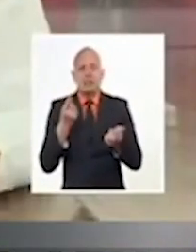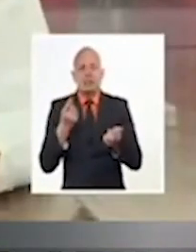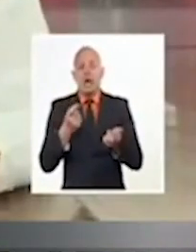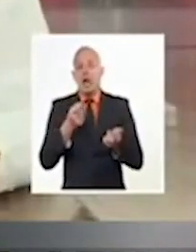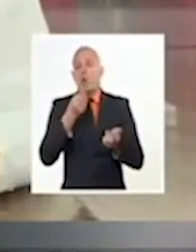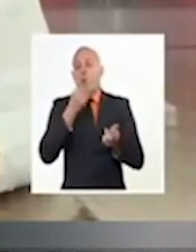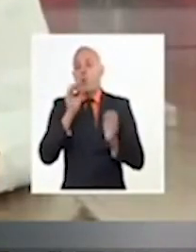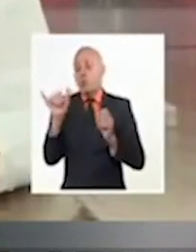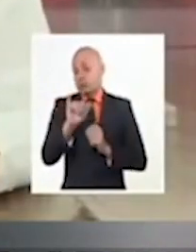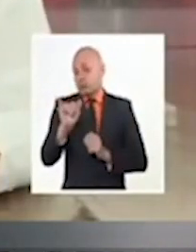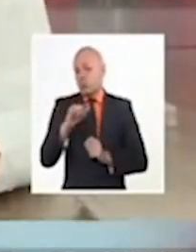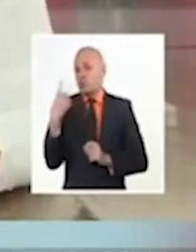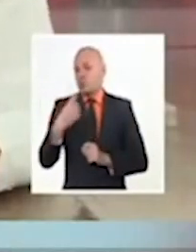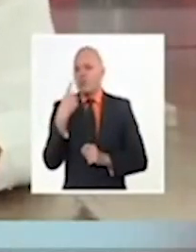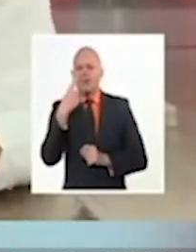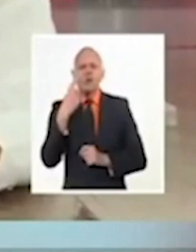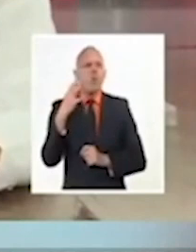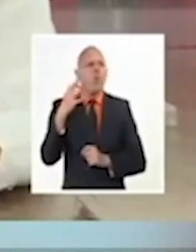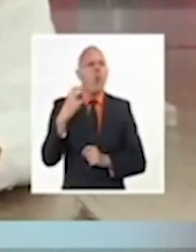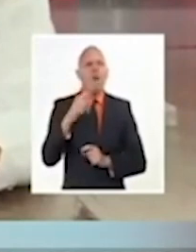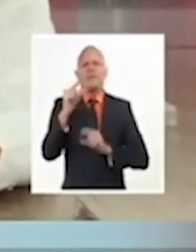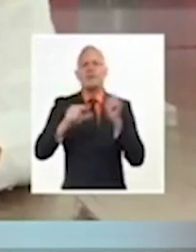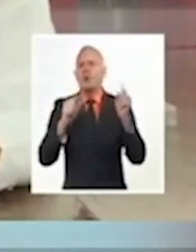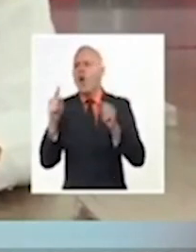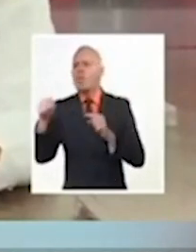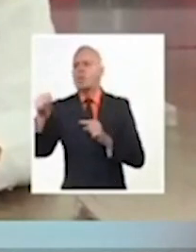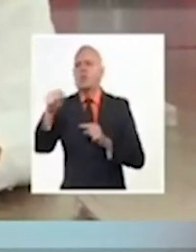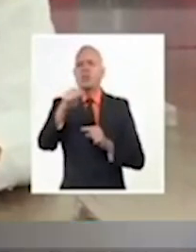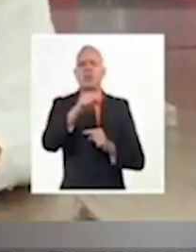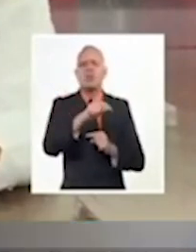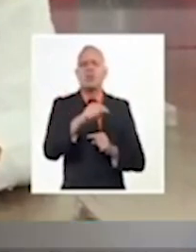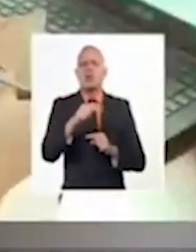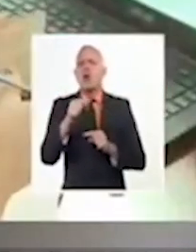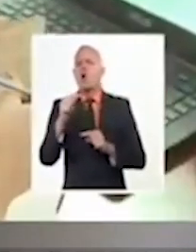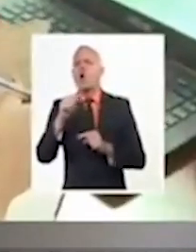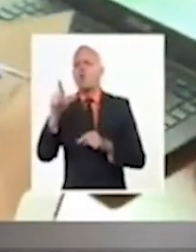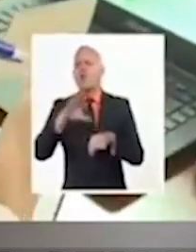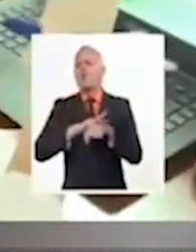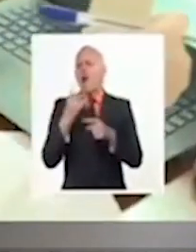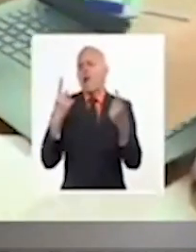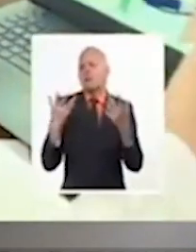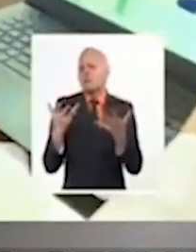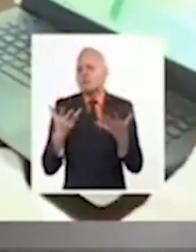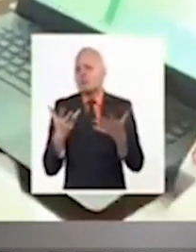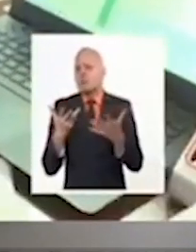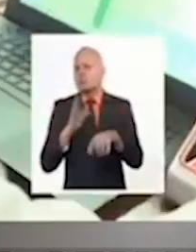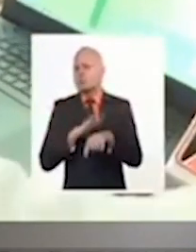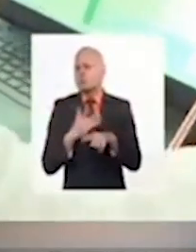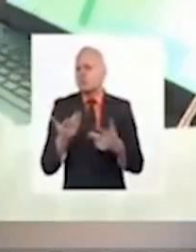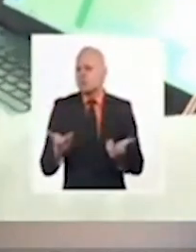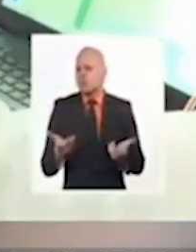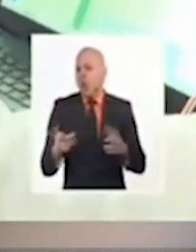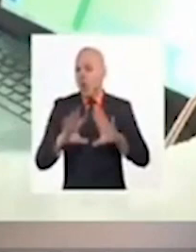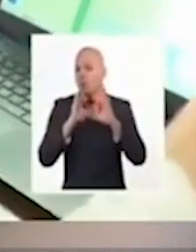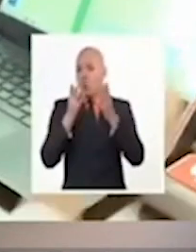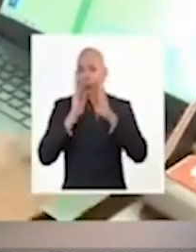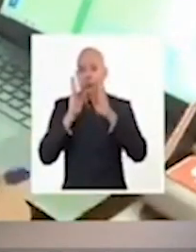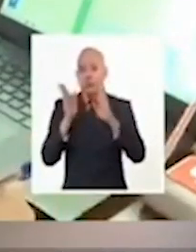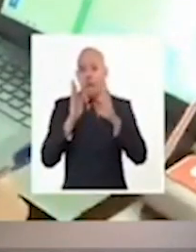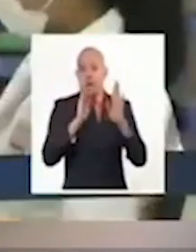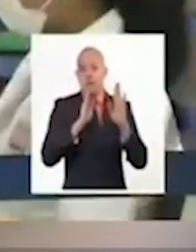el proceso en las terminales y quizás sean esos vuelos de prueba. No significa que usted pueda o ya estén funcionando esta venta.